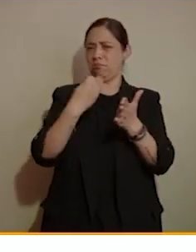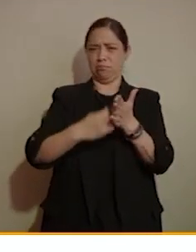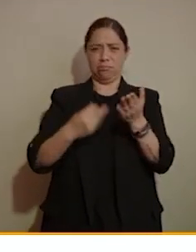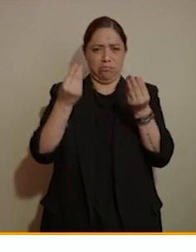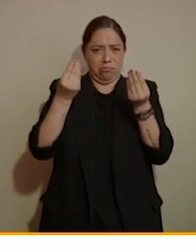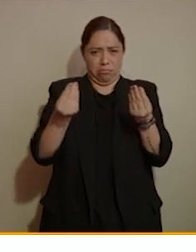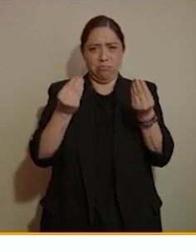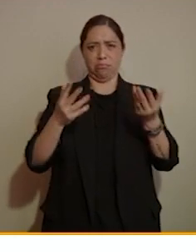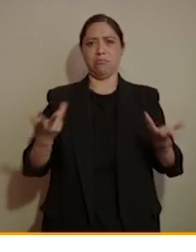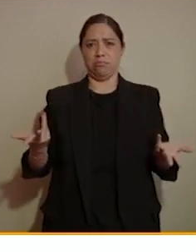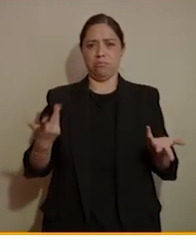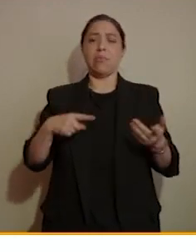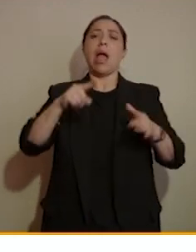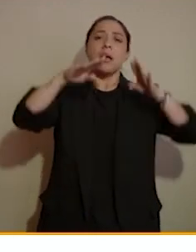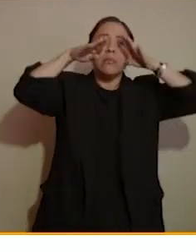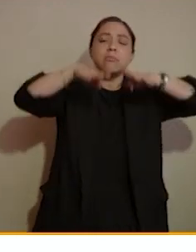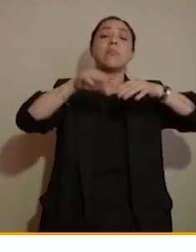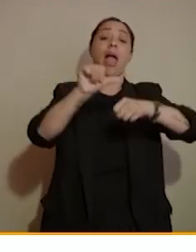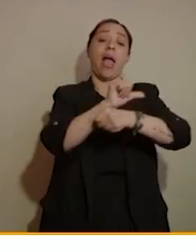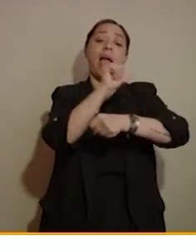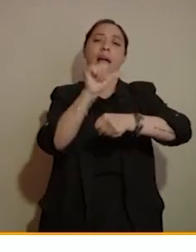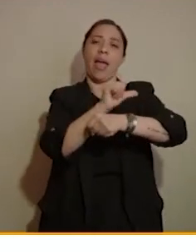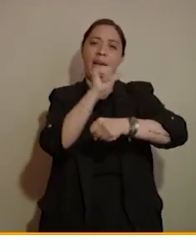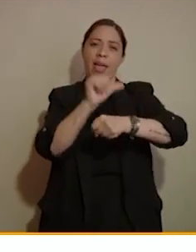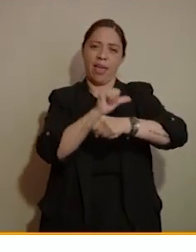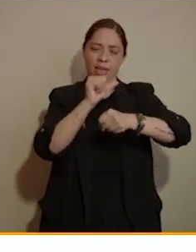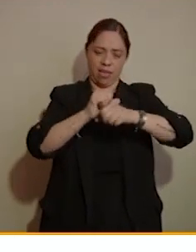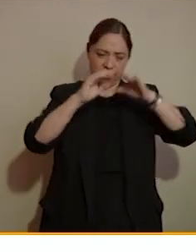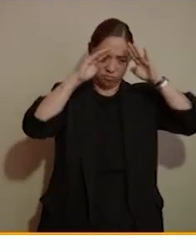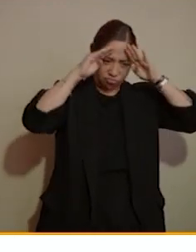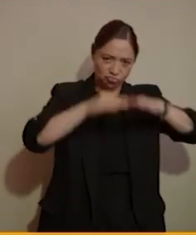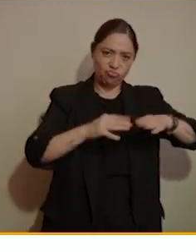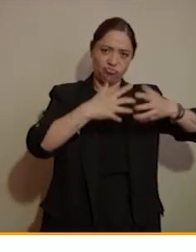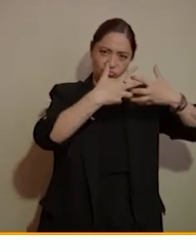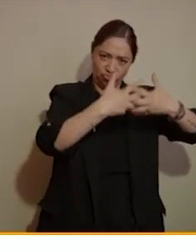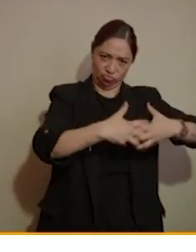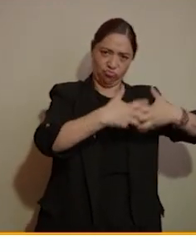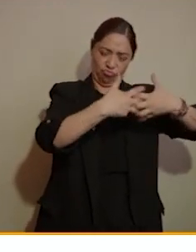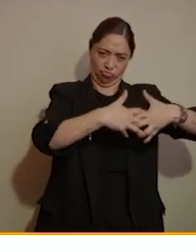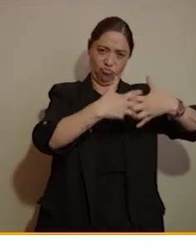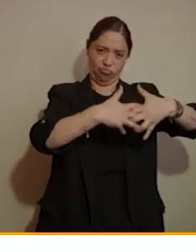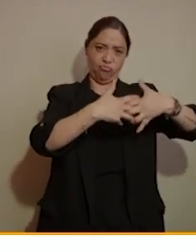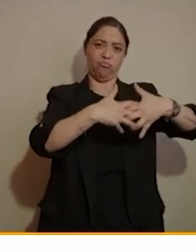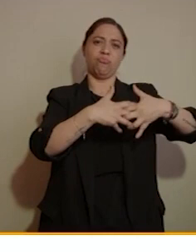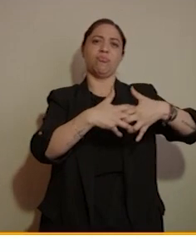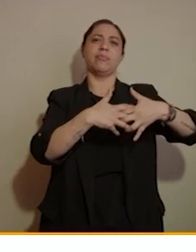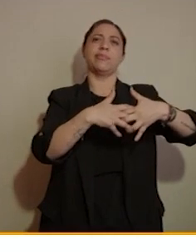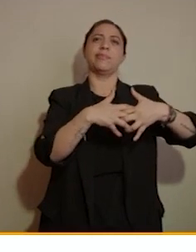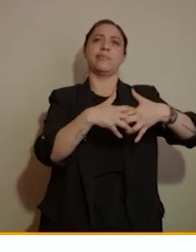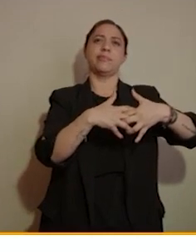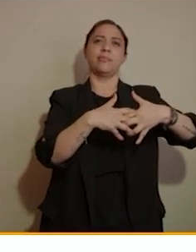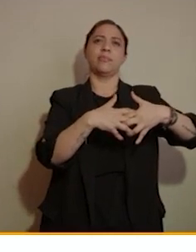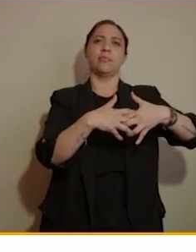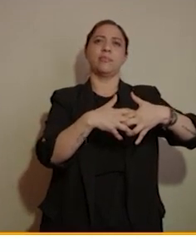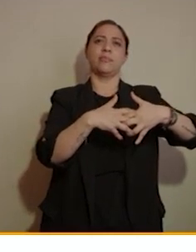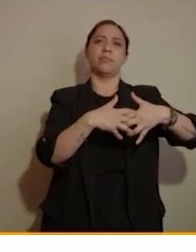sector automotriz en particular queda como de lo más